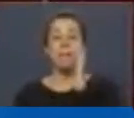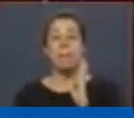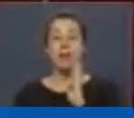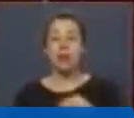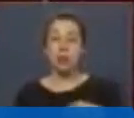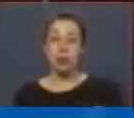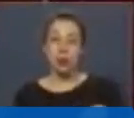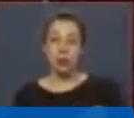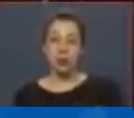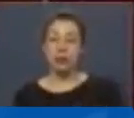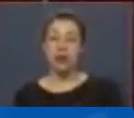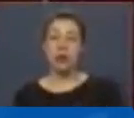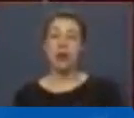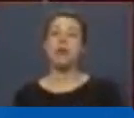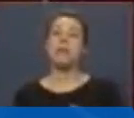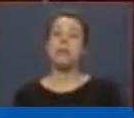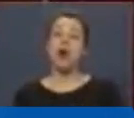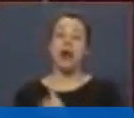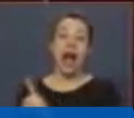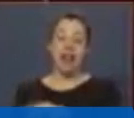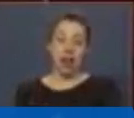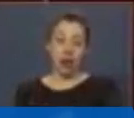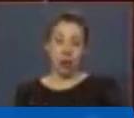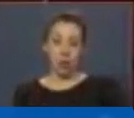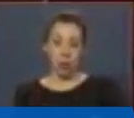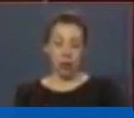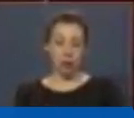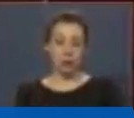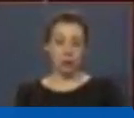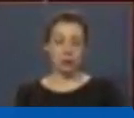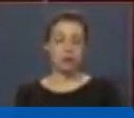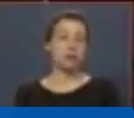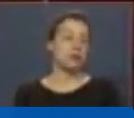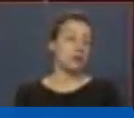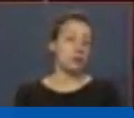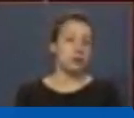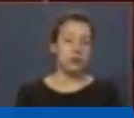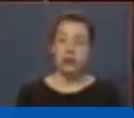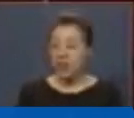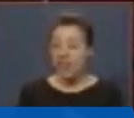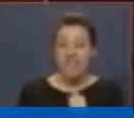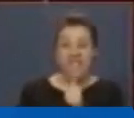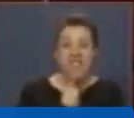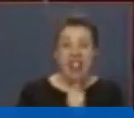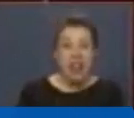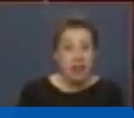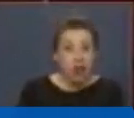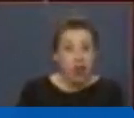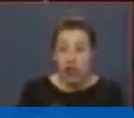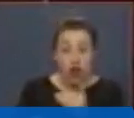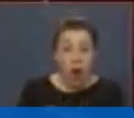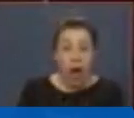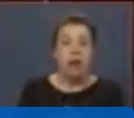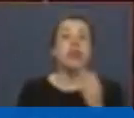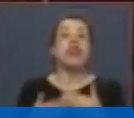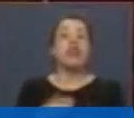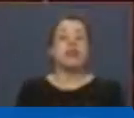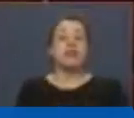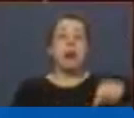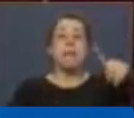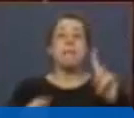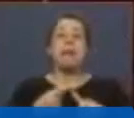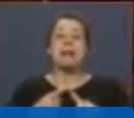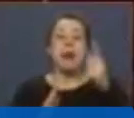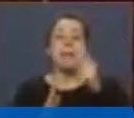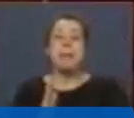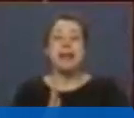correspondiente a la respectiva comuna, y que en caso de ser insuficiente, se haga con cargo a la participación